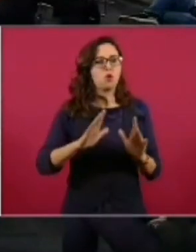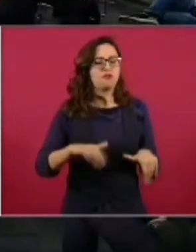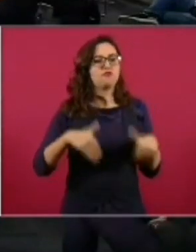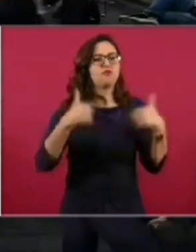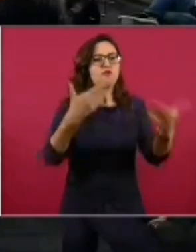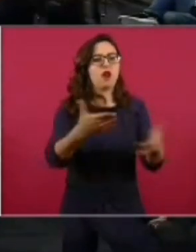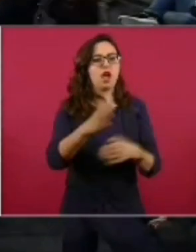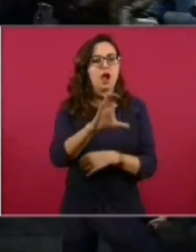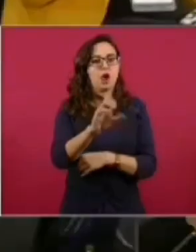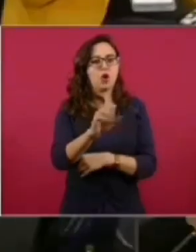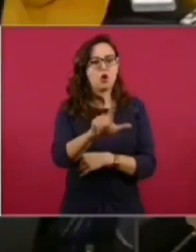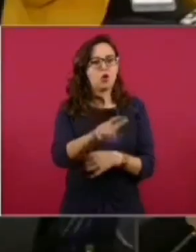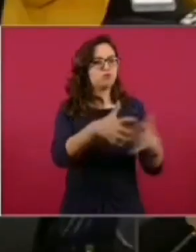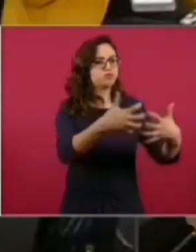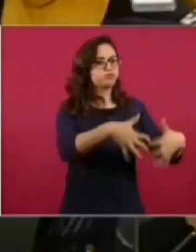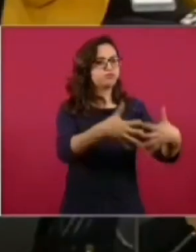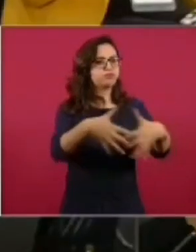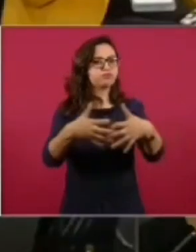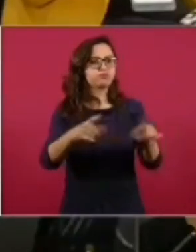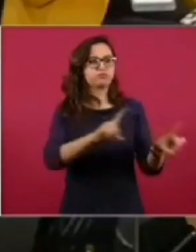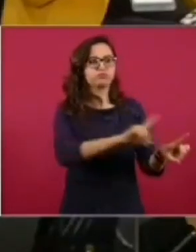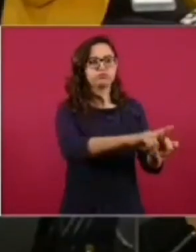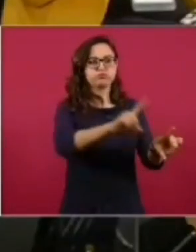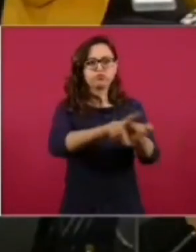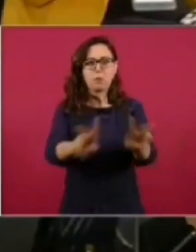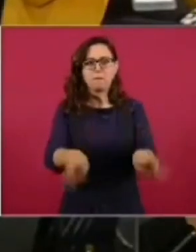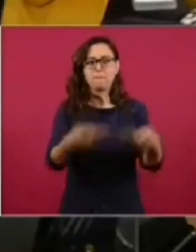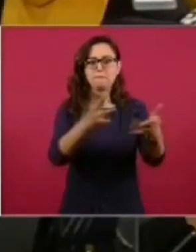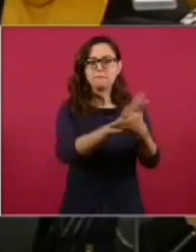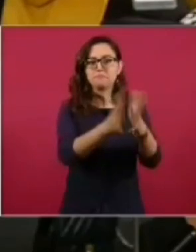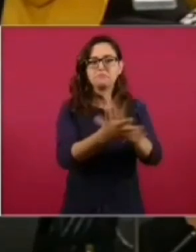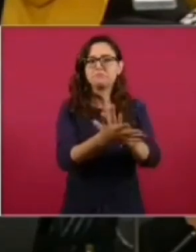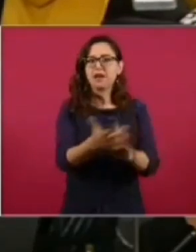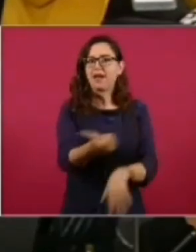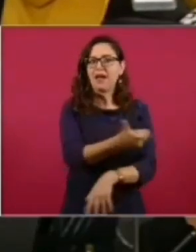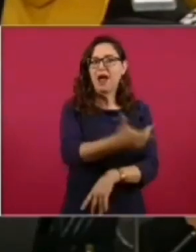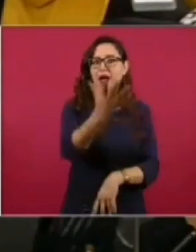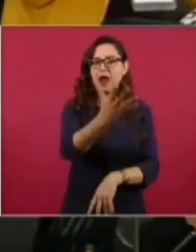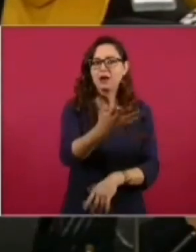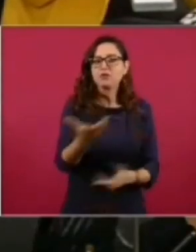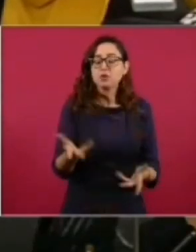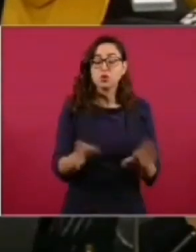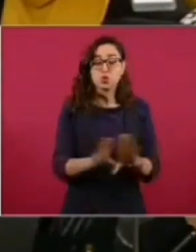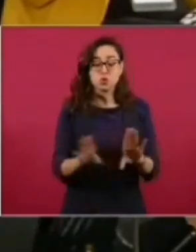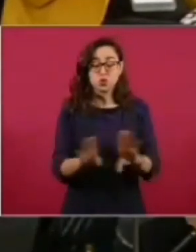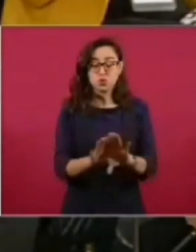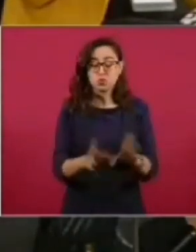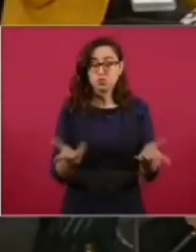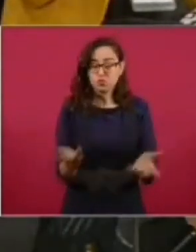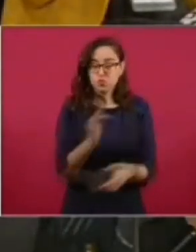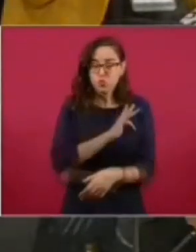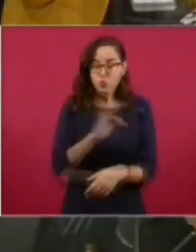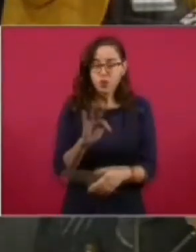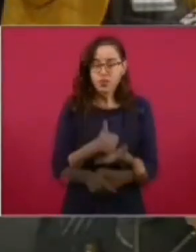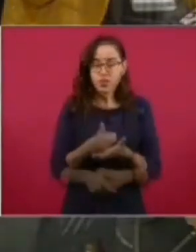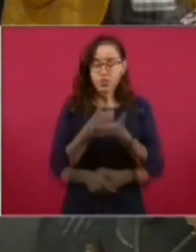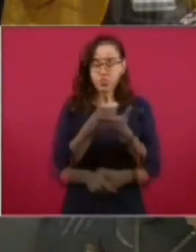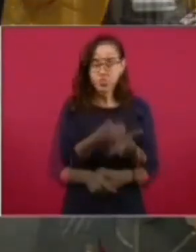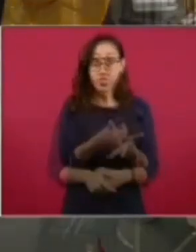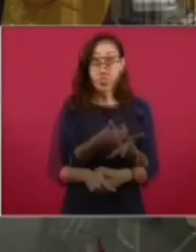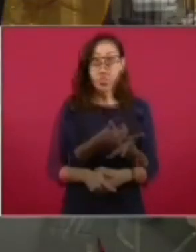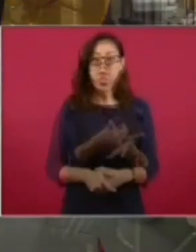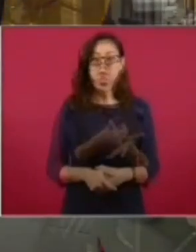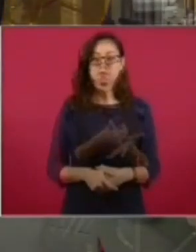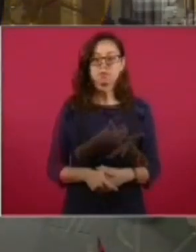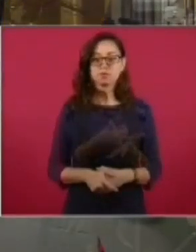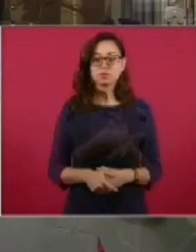sentido, preguntarle si será considerado este alimento en estos 24 productos básicos.